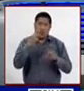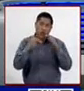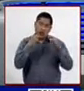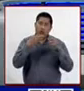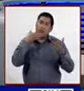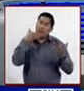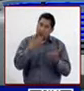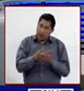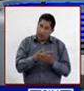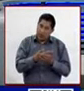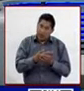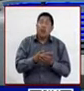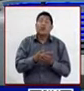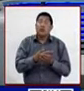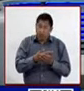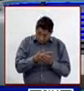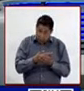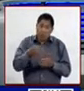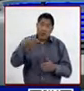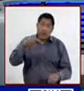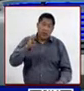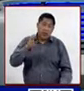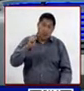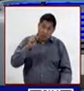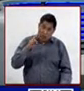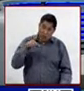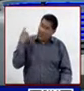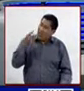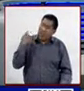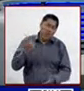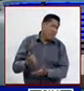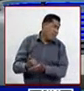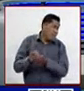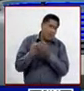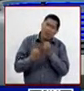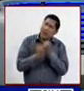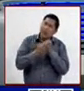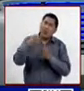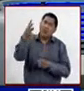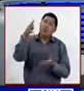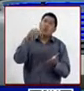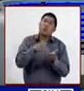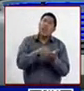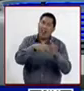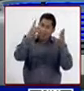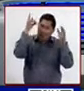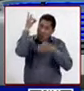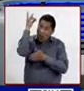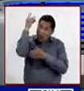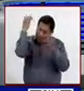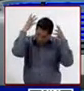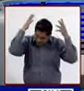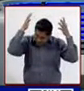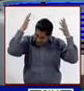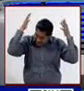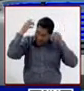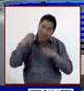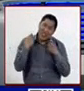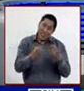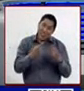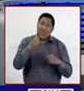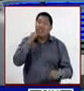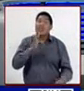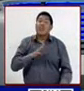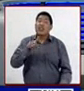buenas. ¿Ya tenemos noticias buenas? Héctor Tapia, nuestro ángel de siempre, va a donar 4.000 bolivianos para la familia. Bien. Y la